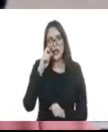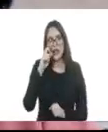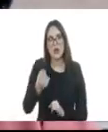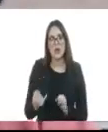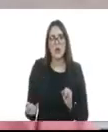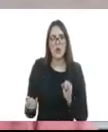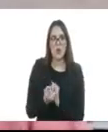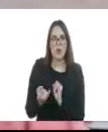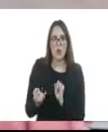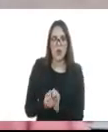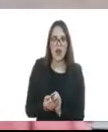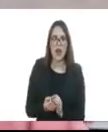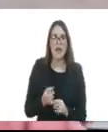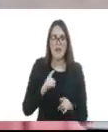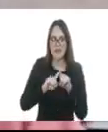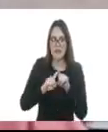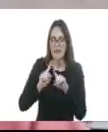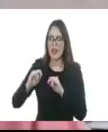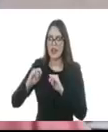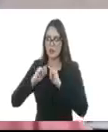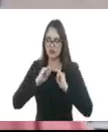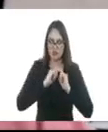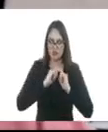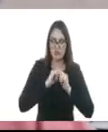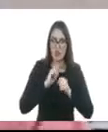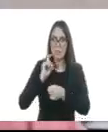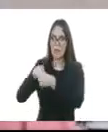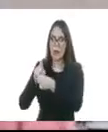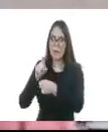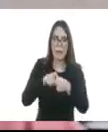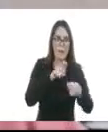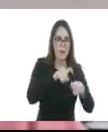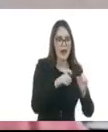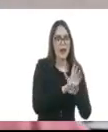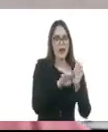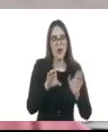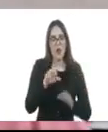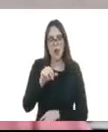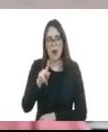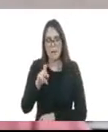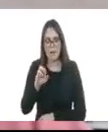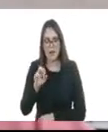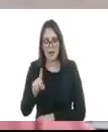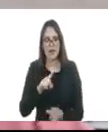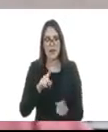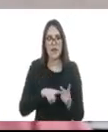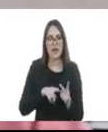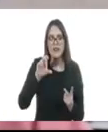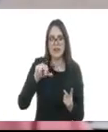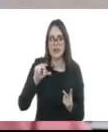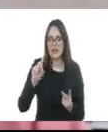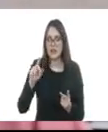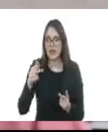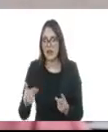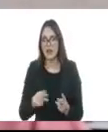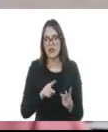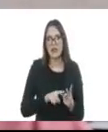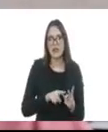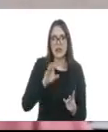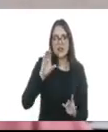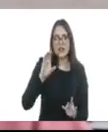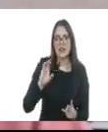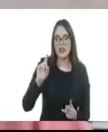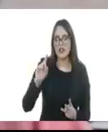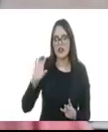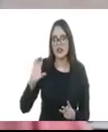distintas instituciones, como el CONAPRED, la Comisión Nacional de Derechos Humanos, la Comisión de Derechos Humanos de